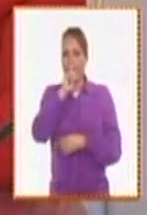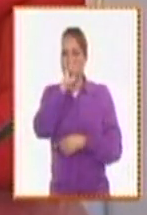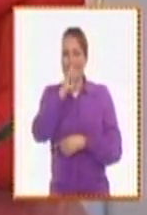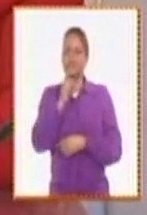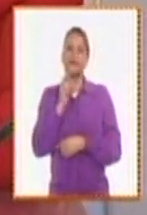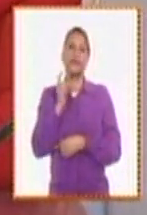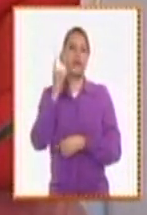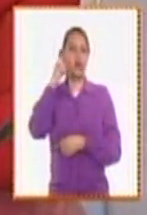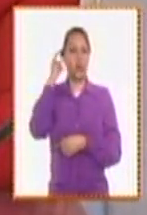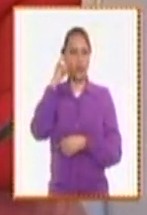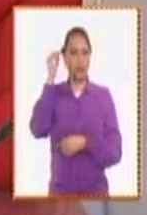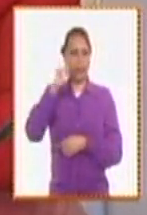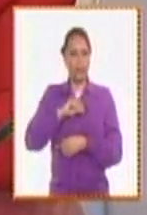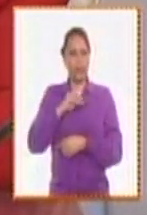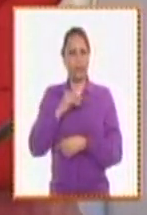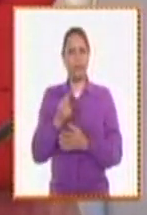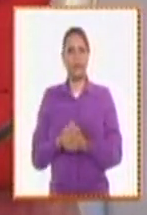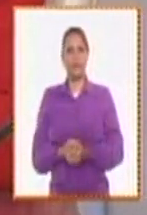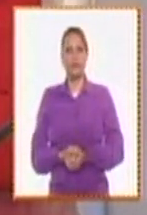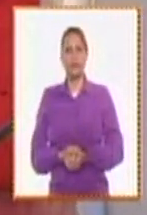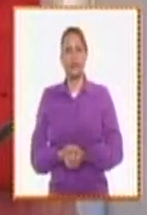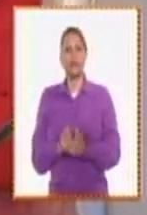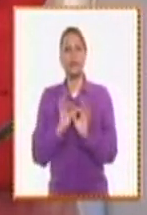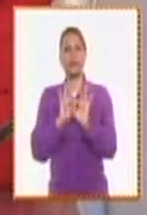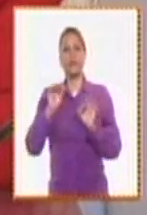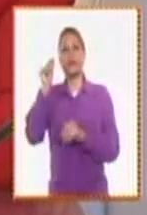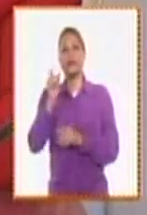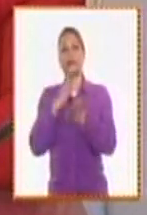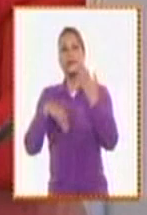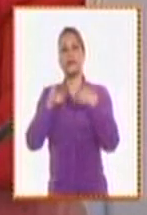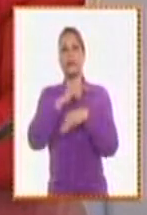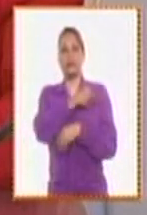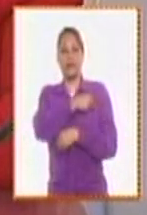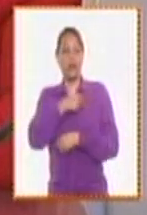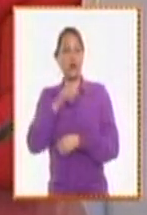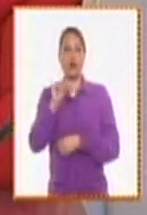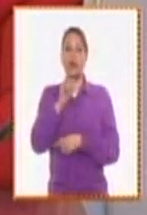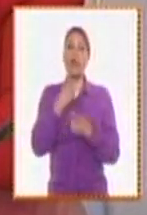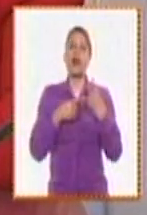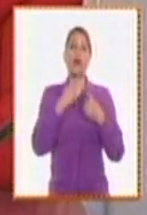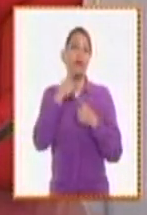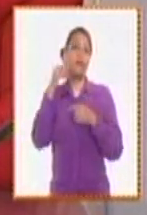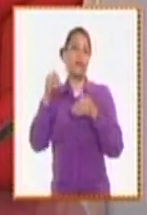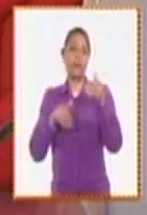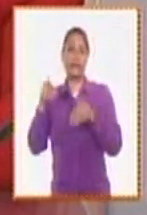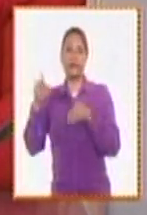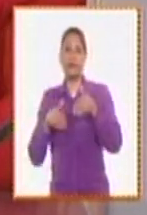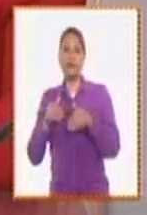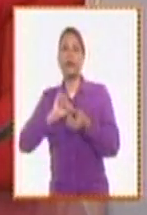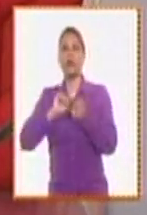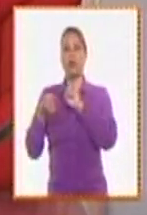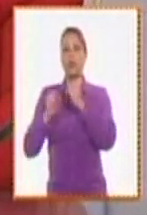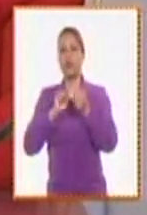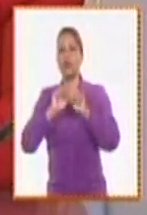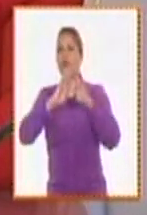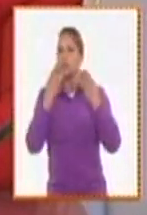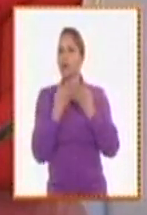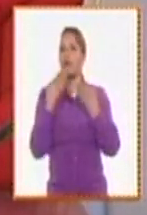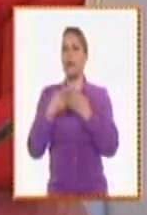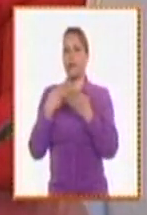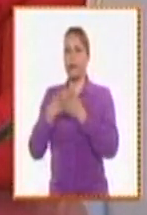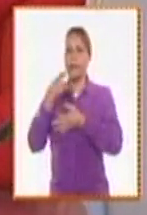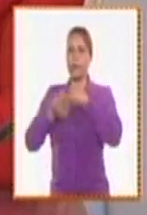este seguimiento se hacen por los especialistas también del Ministerio del Interior, a pesar de que participen en el control todos los factores que